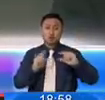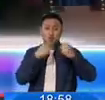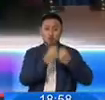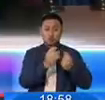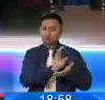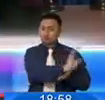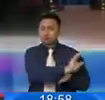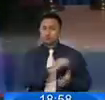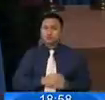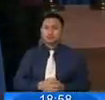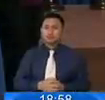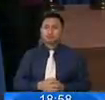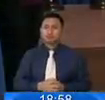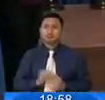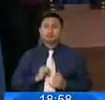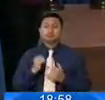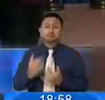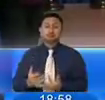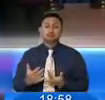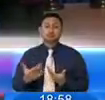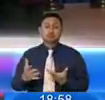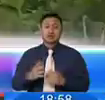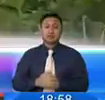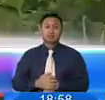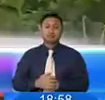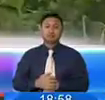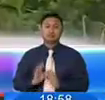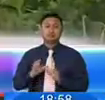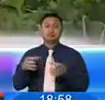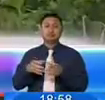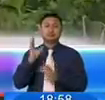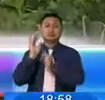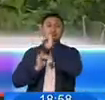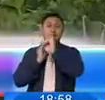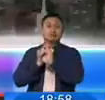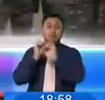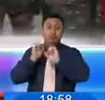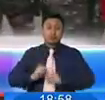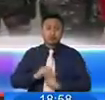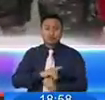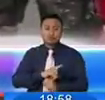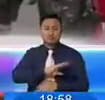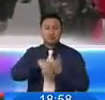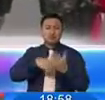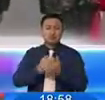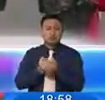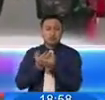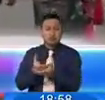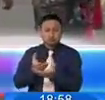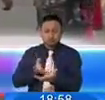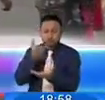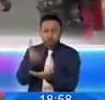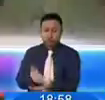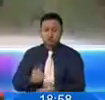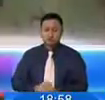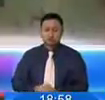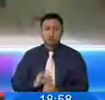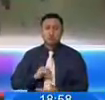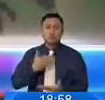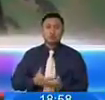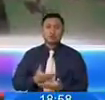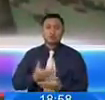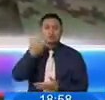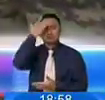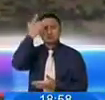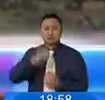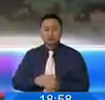con terroristas. Añadió que están a la espera de la conformación de la Comisión Internacional para entregar toda la información de este caso, justificando el por qué la